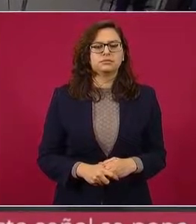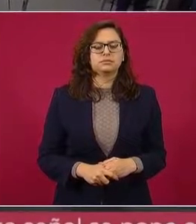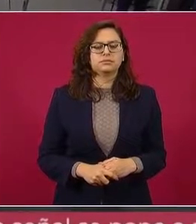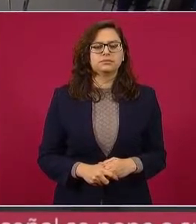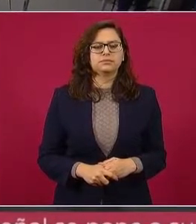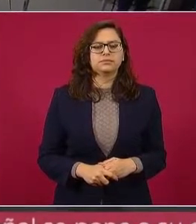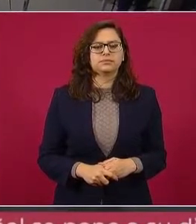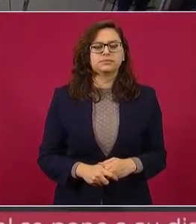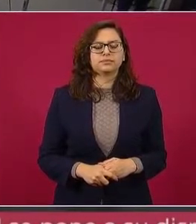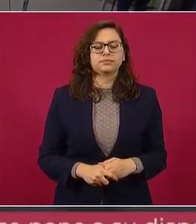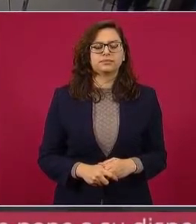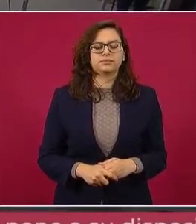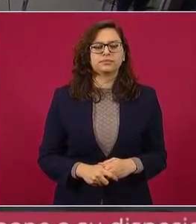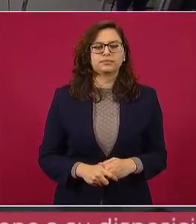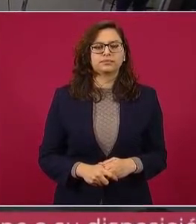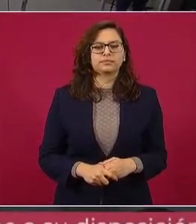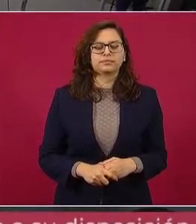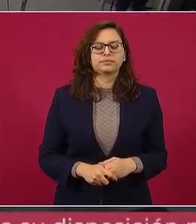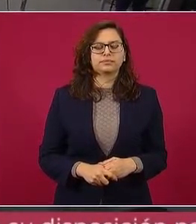es,